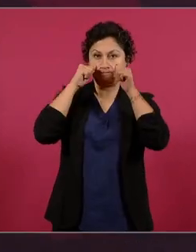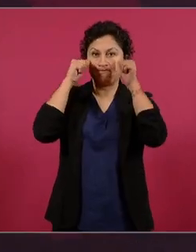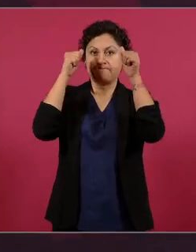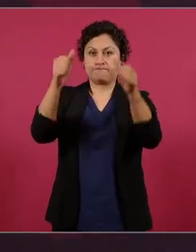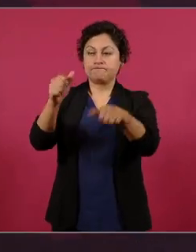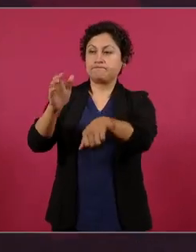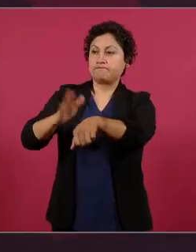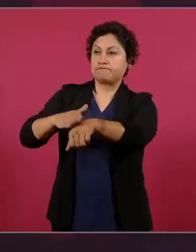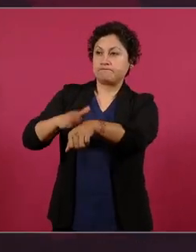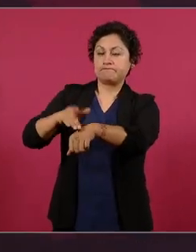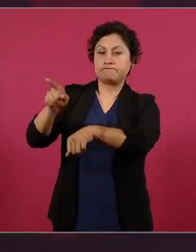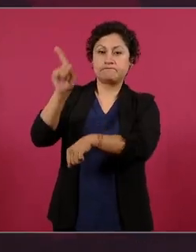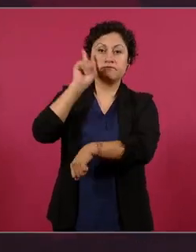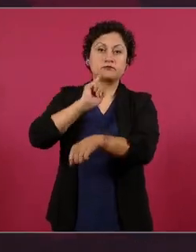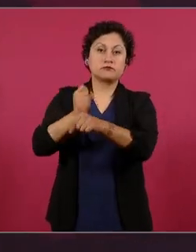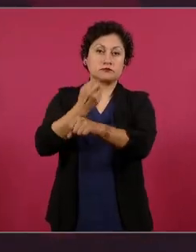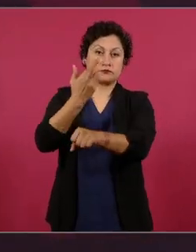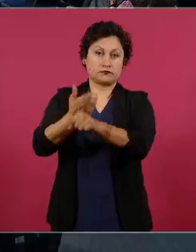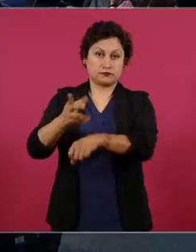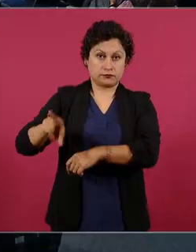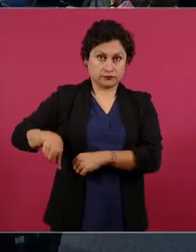Gobernación.